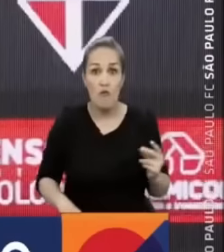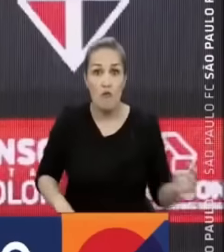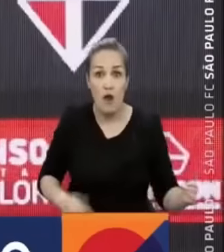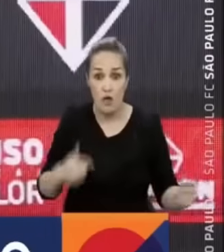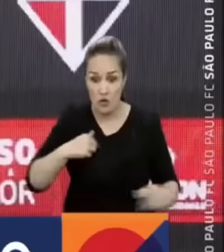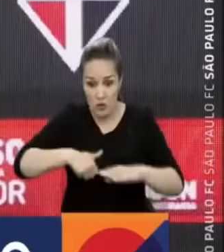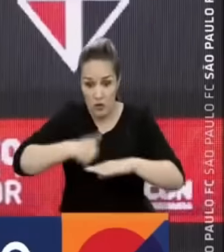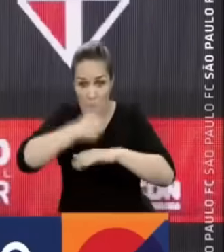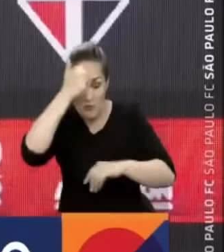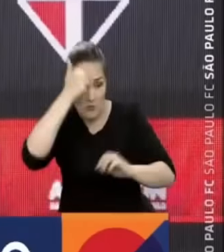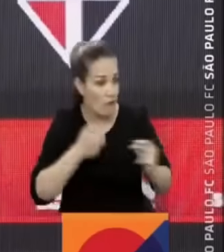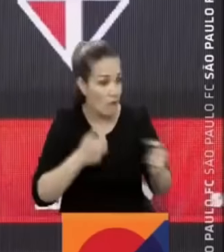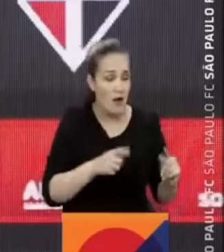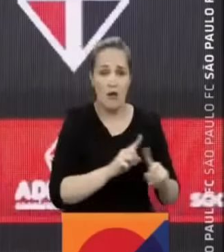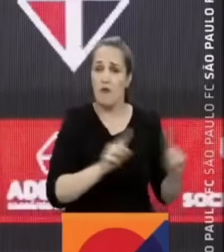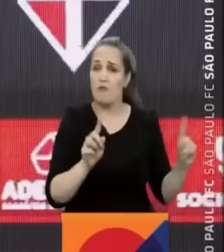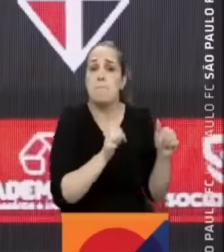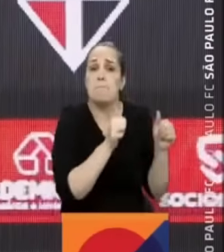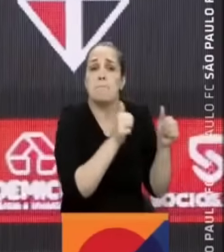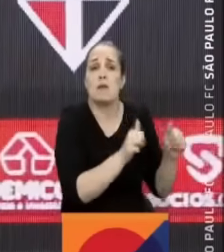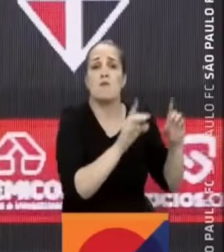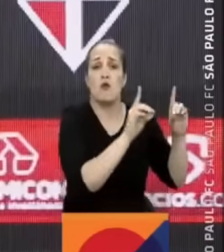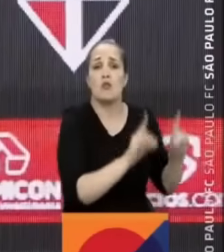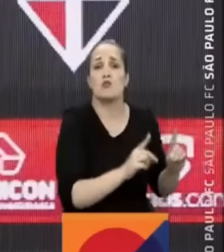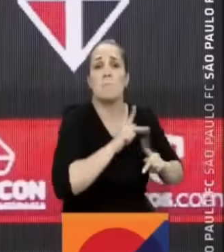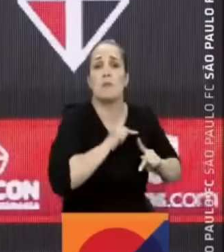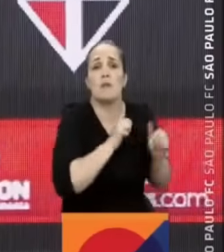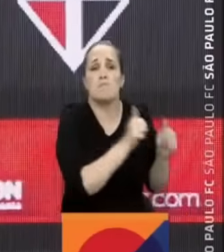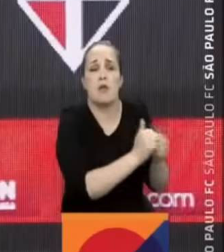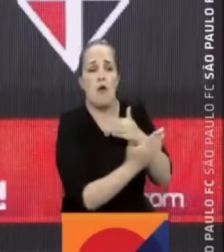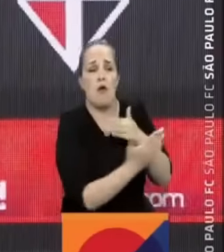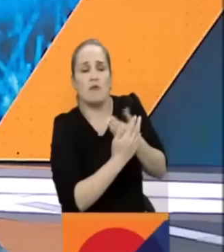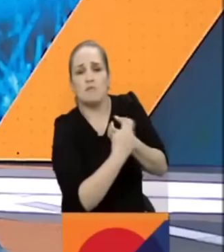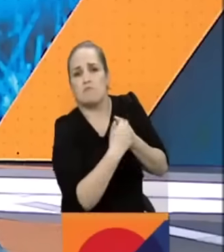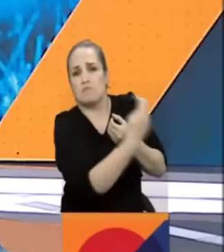y tampoco de parte del club, fue una decisión personal del jugador.